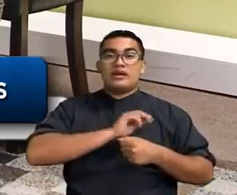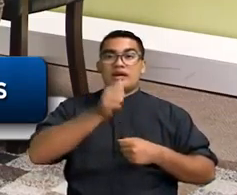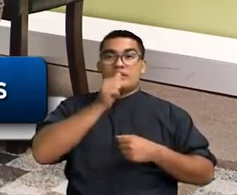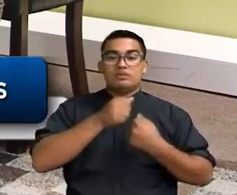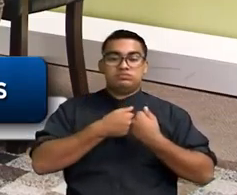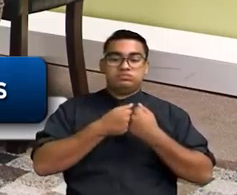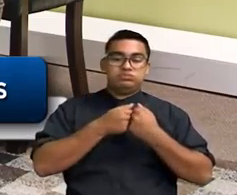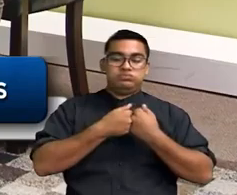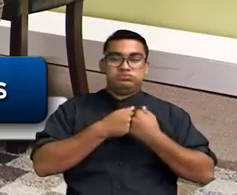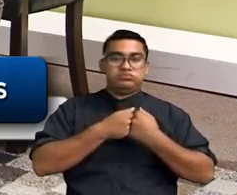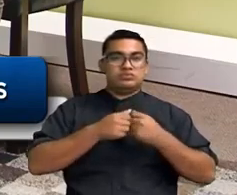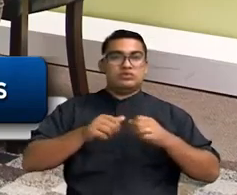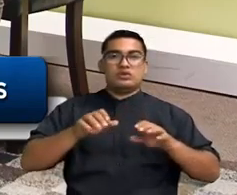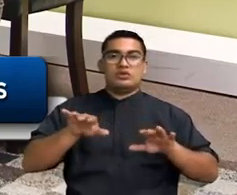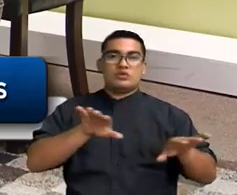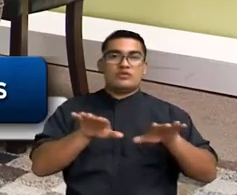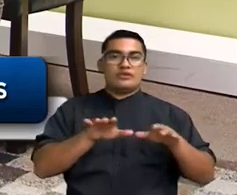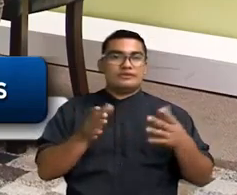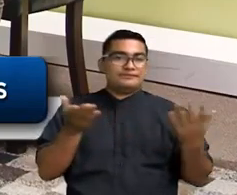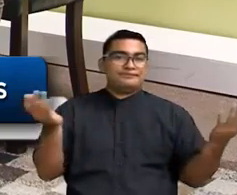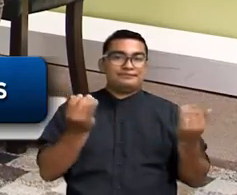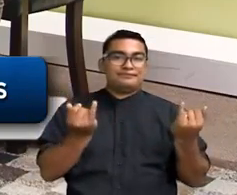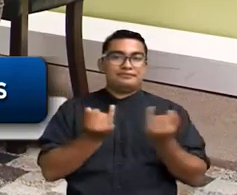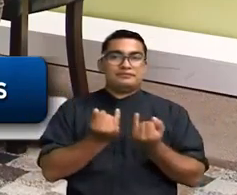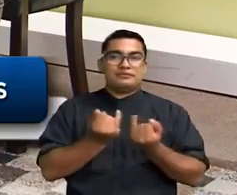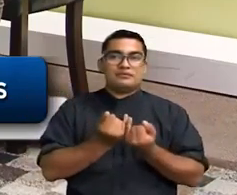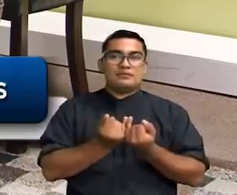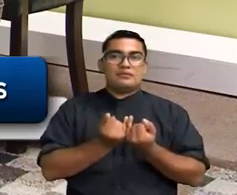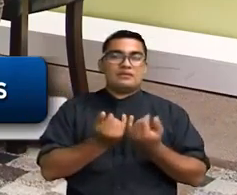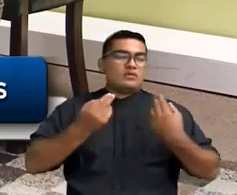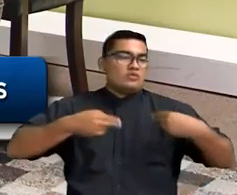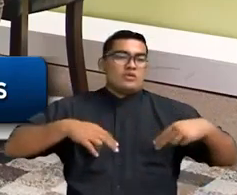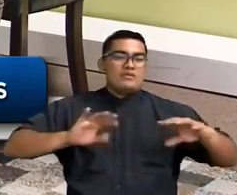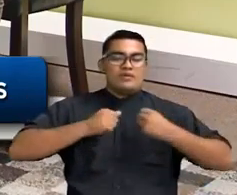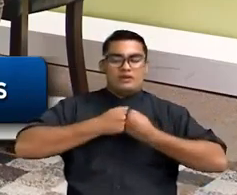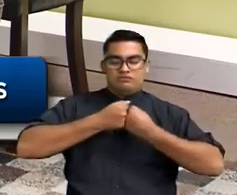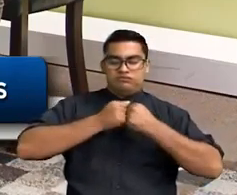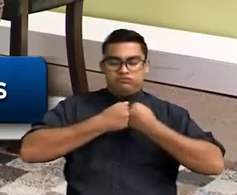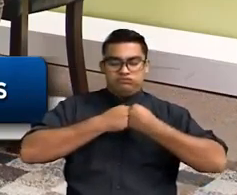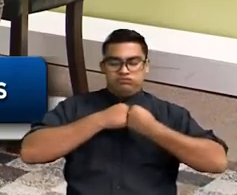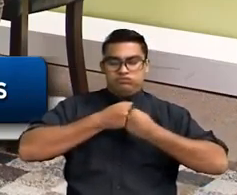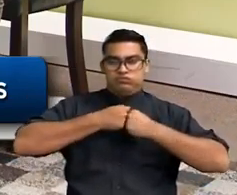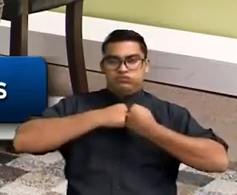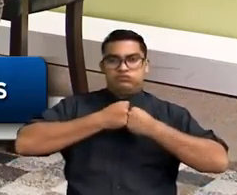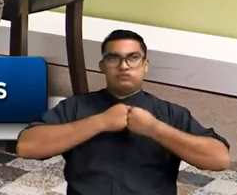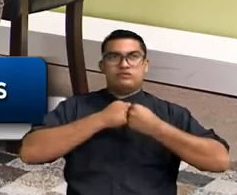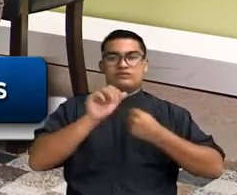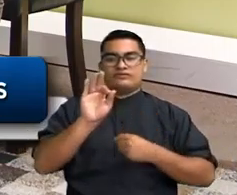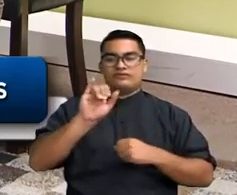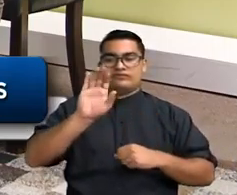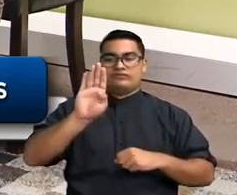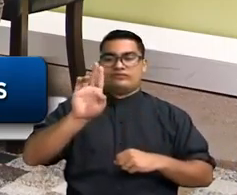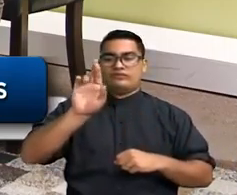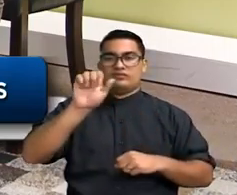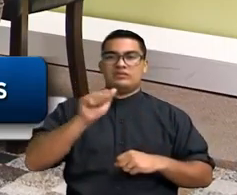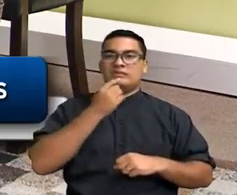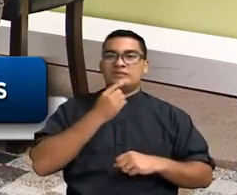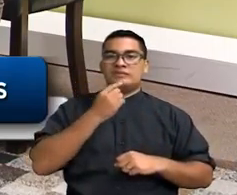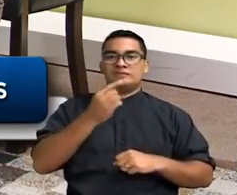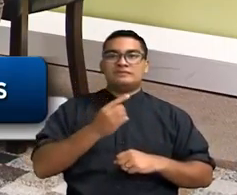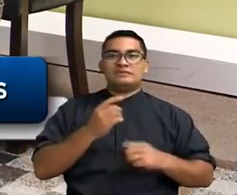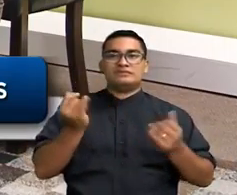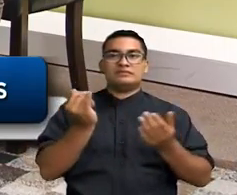la elasticidad que se da normalmente con toda su fibra. Entonces esto, a